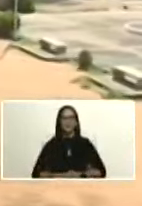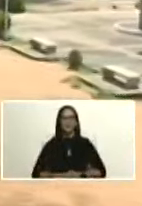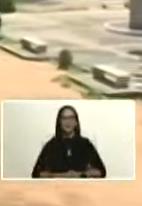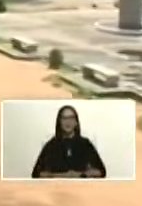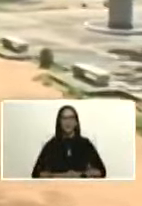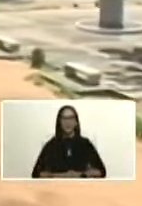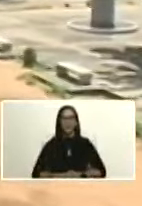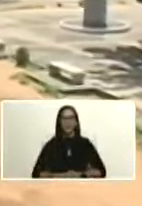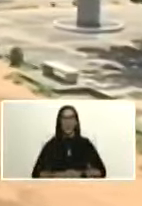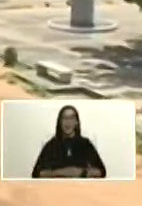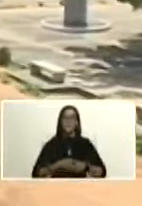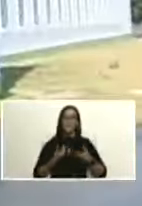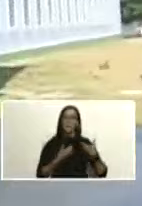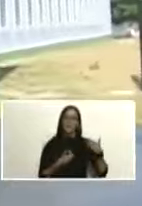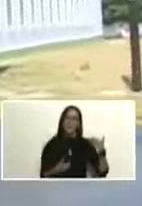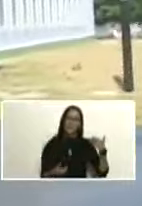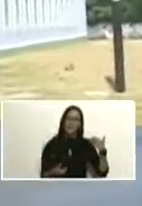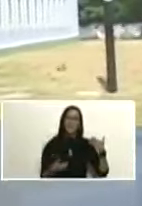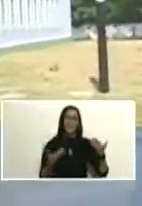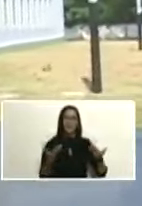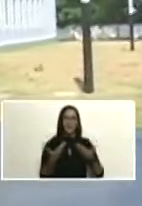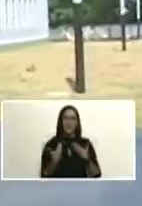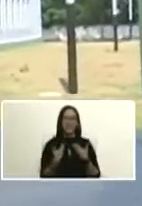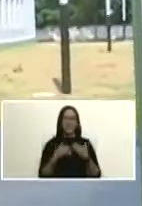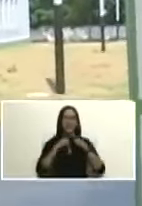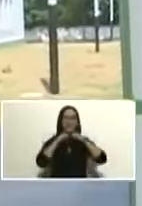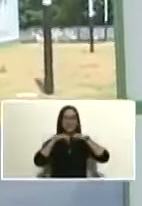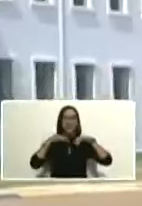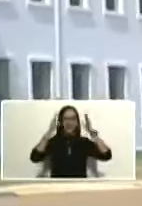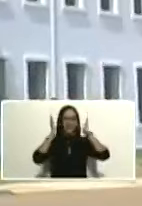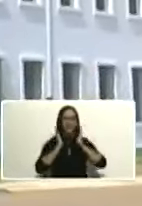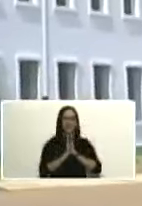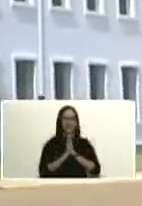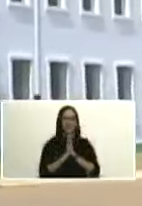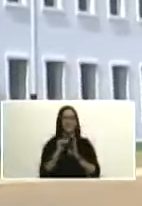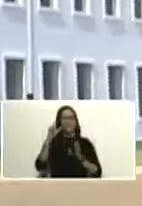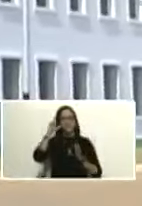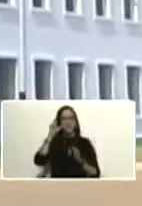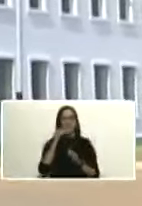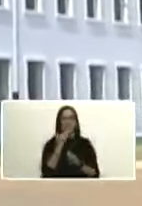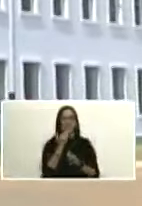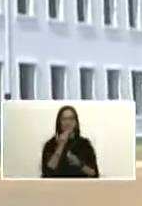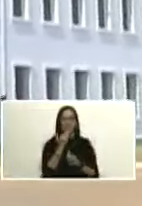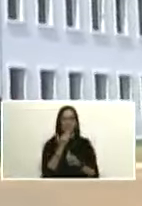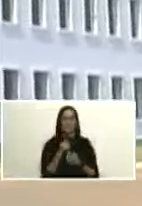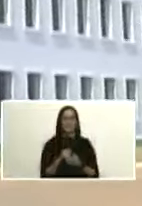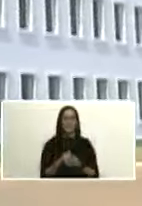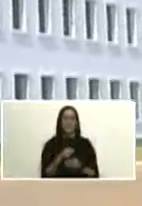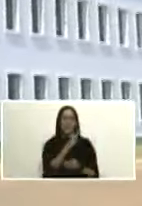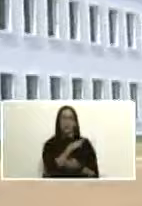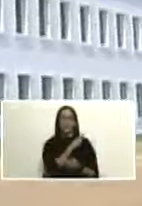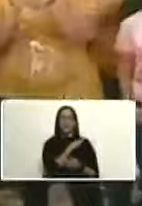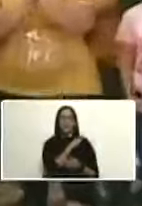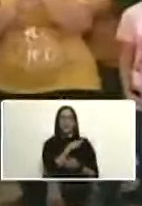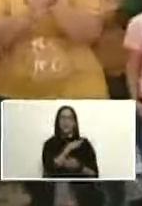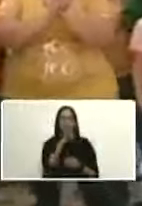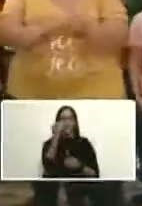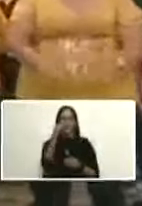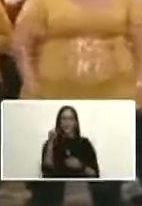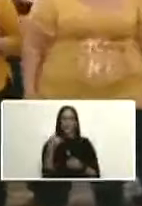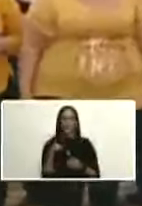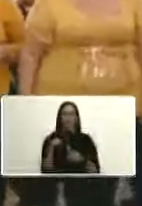Presidente, lo reciben las bendiciones de la chinita en vísperas de su día, la patrona de los zulianos